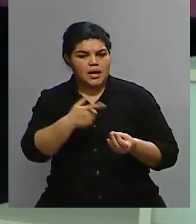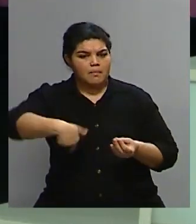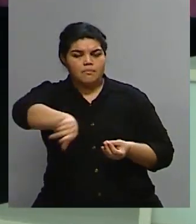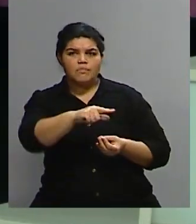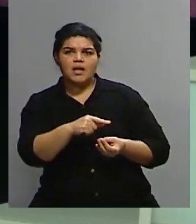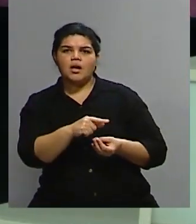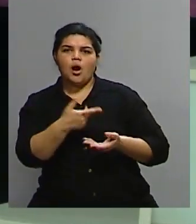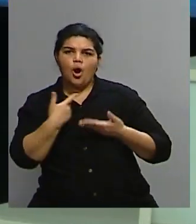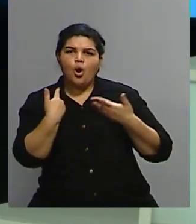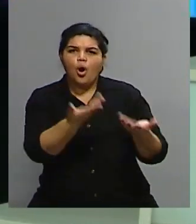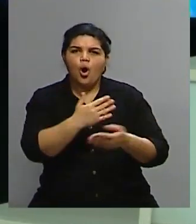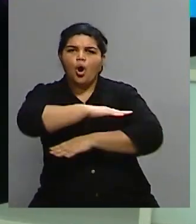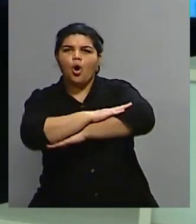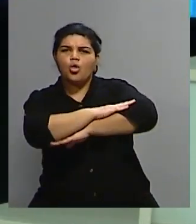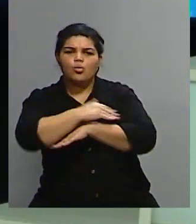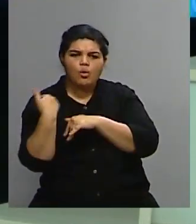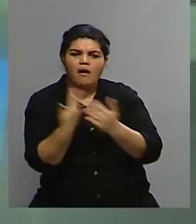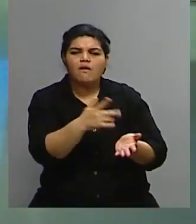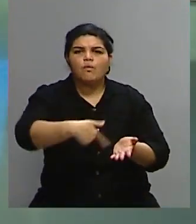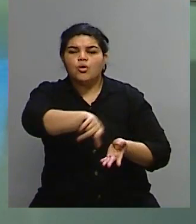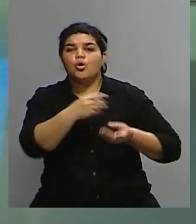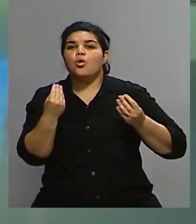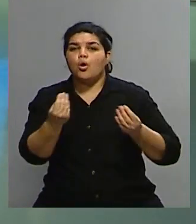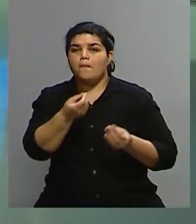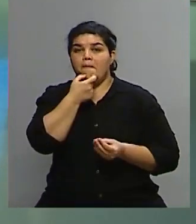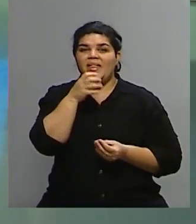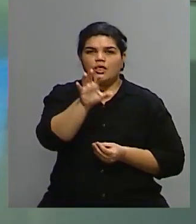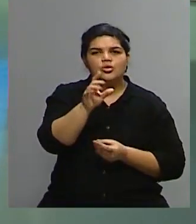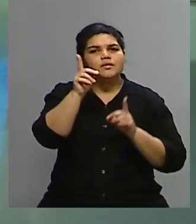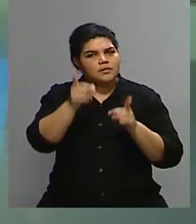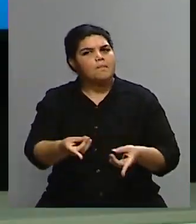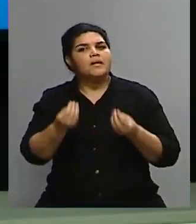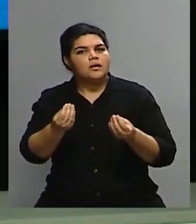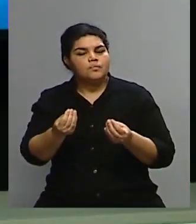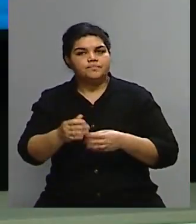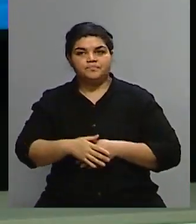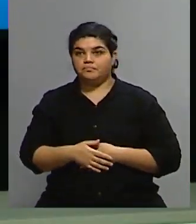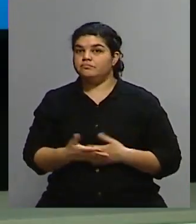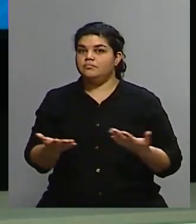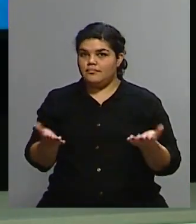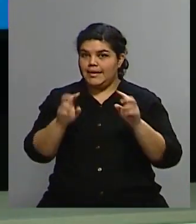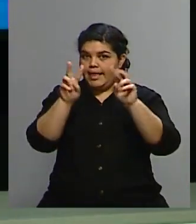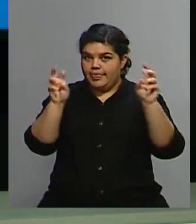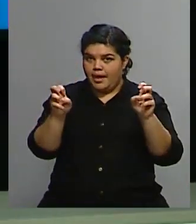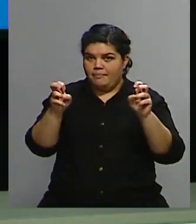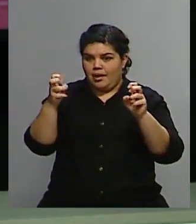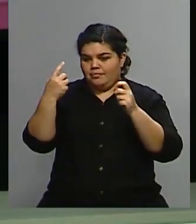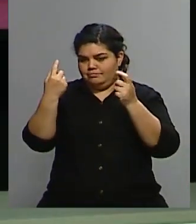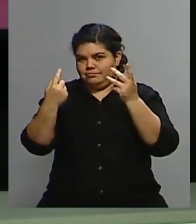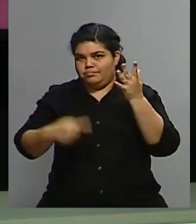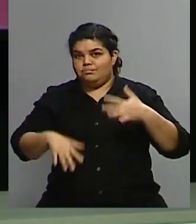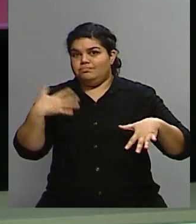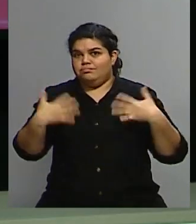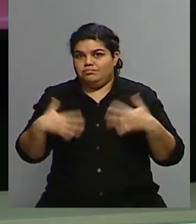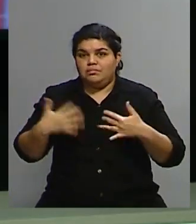mayores? Y acá en Mendoza también, ¿cómo estamos? Bueno, al ser un tema tan amplio y de una población tan